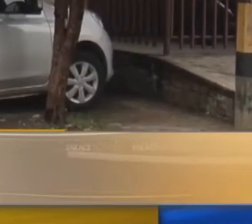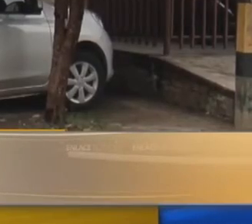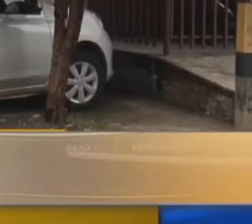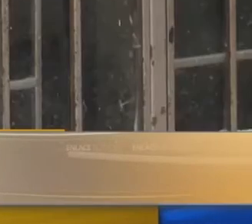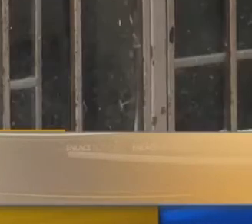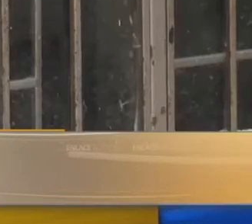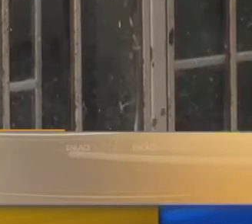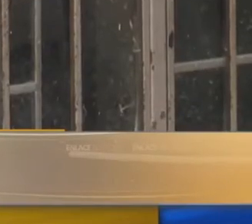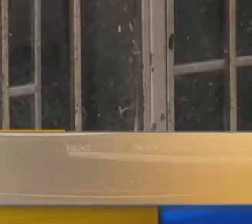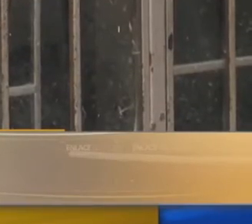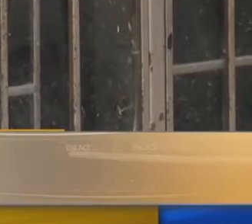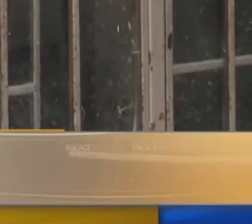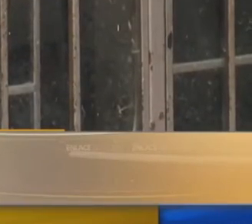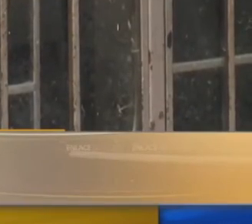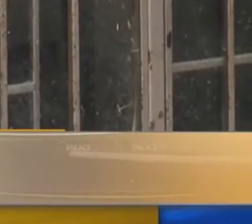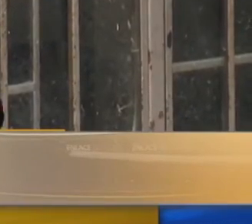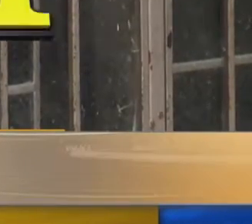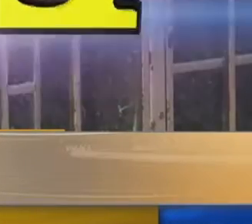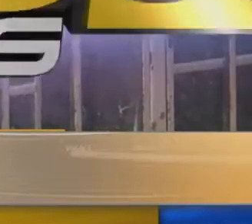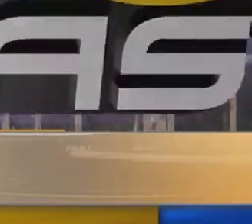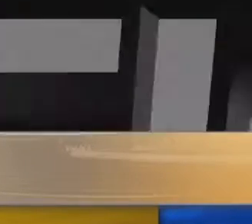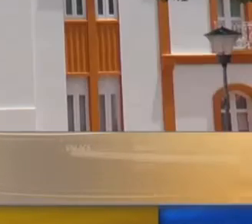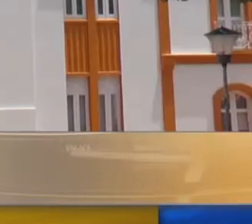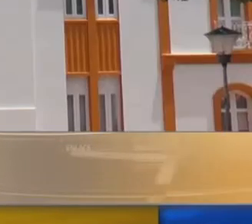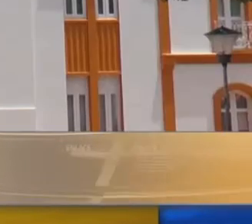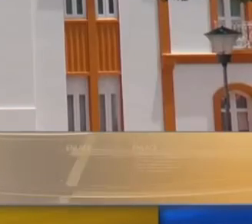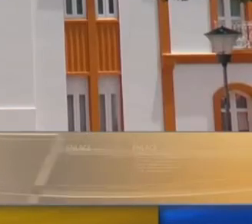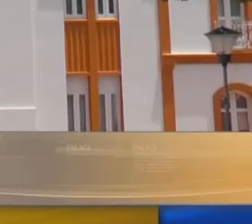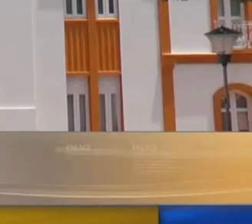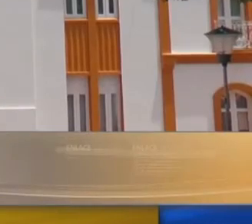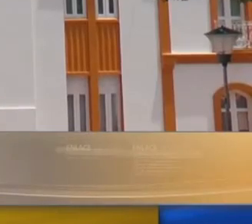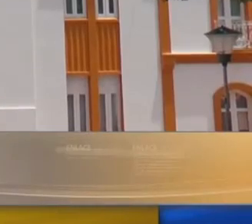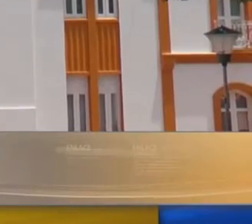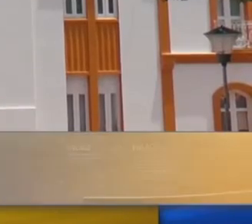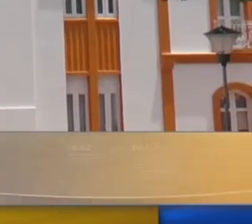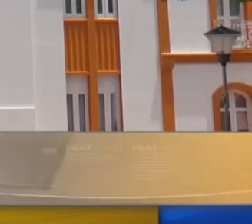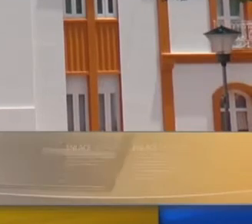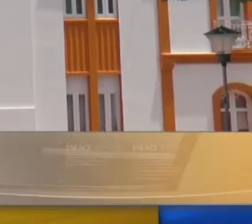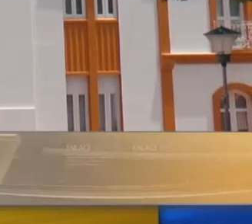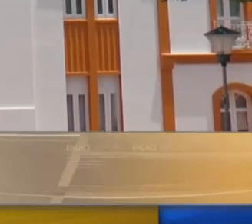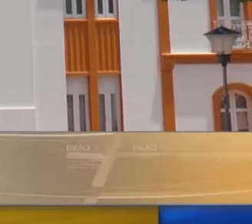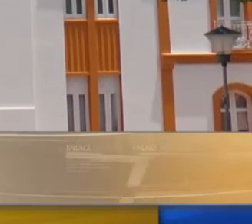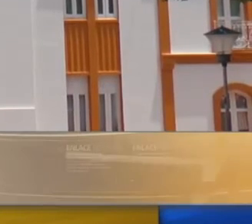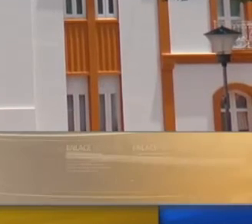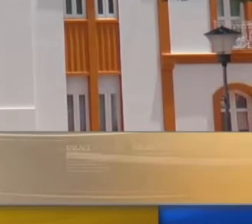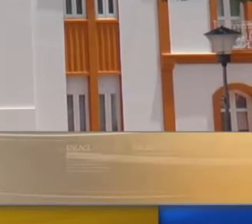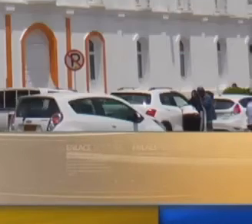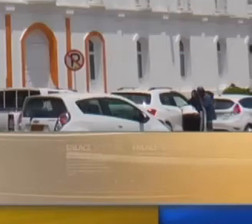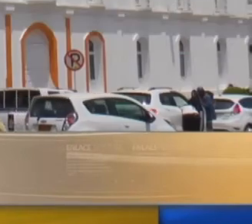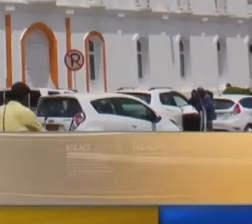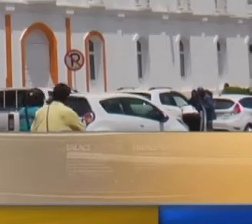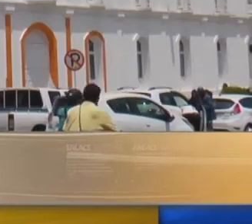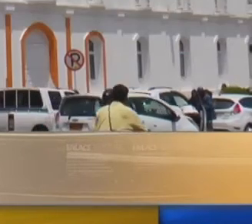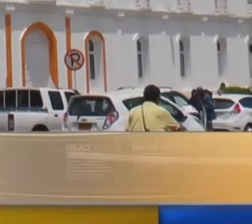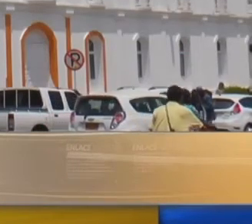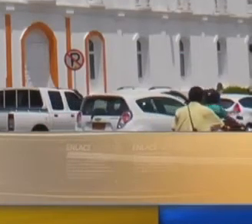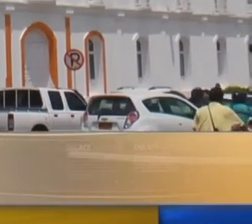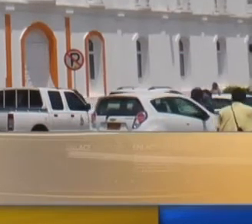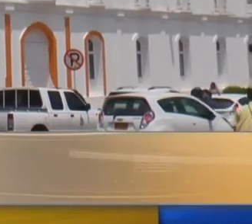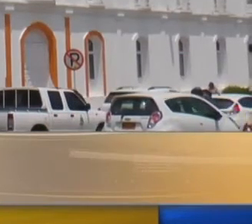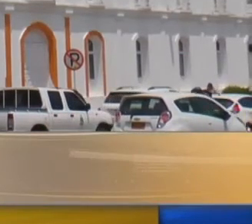comunal y por este motivo no se ha podido hacer entrega del mismo. Administración Municipal anuncia que para las próximas semanas la Secretaría de Gobierno